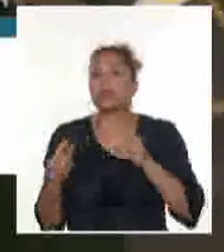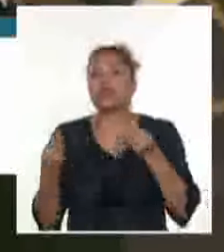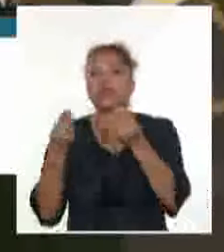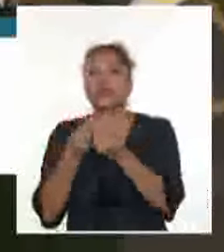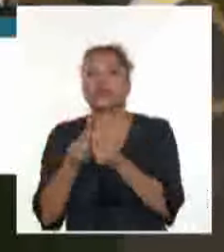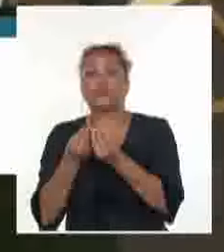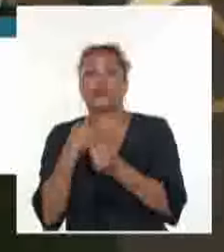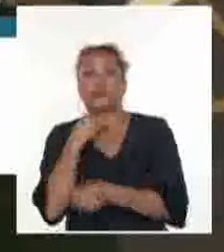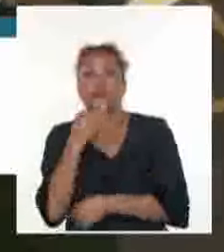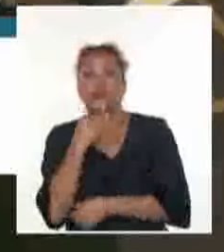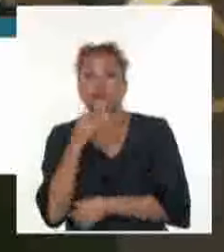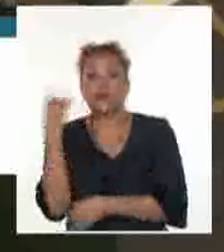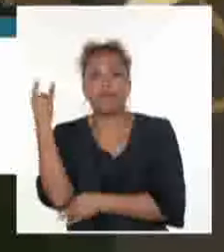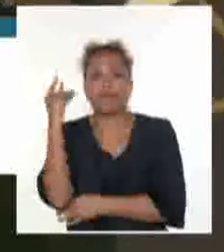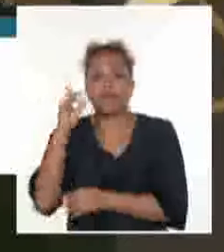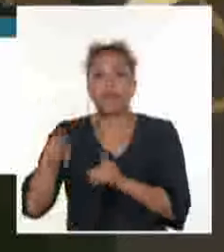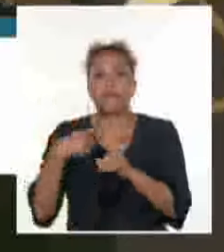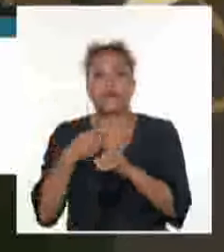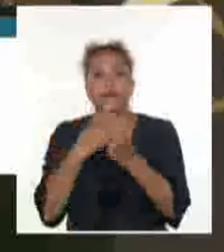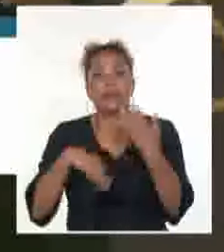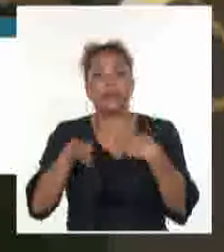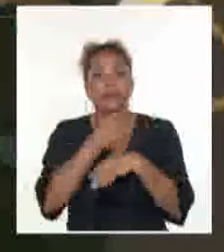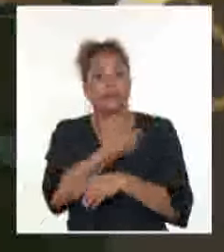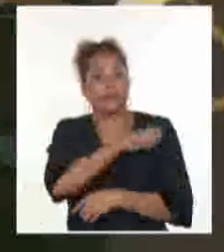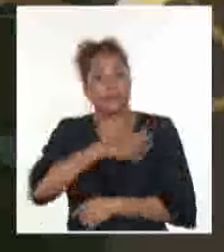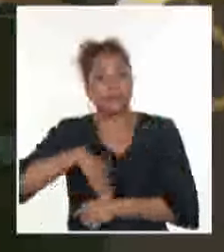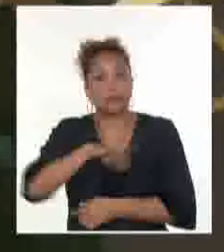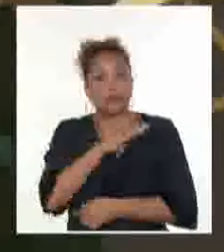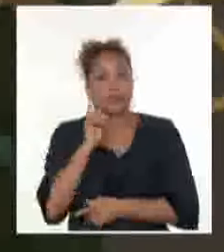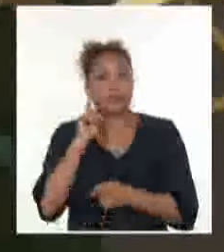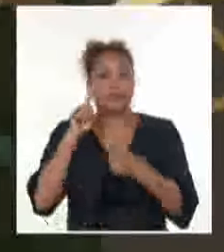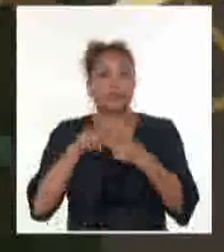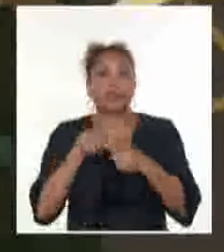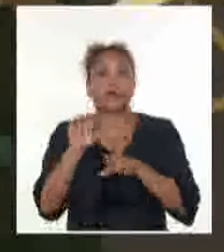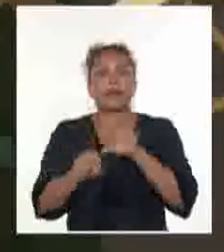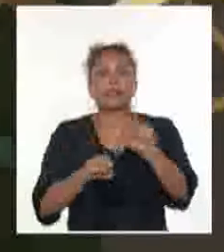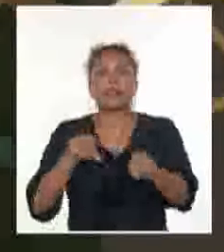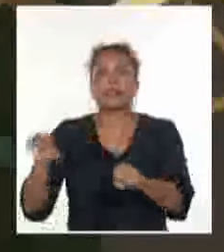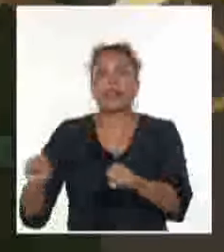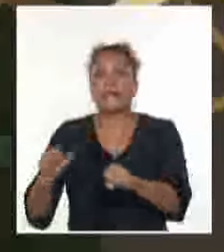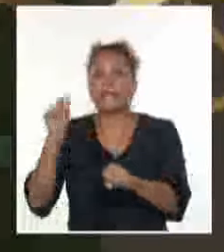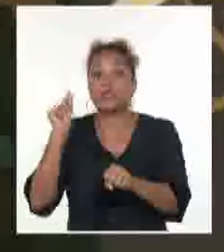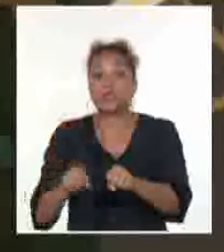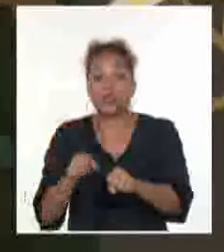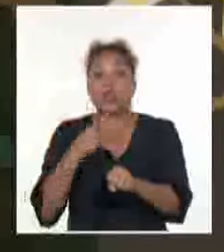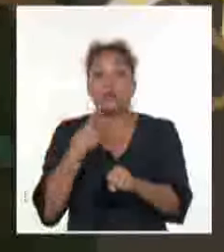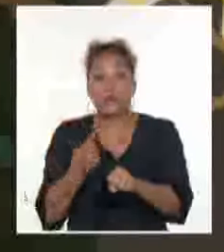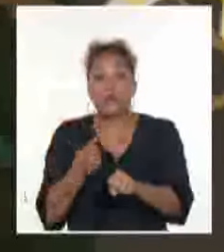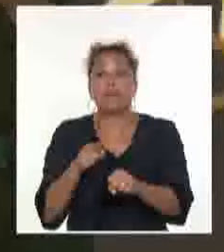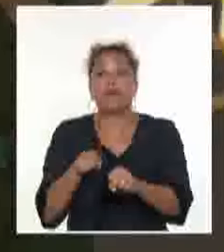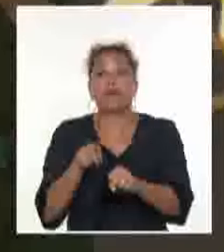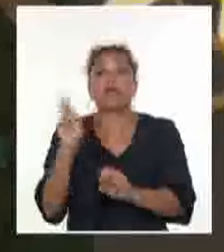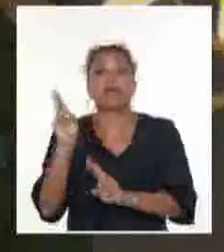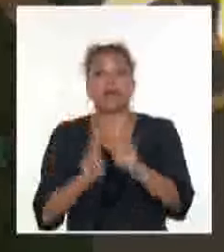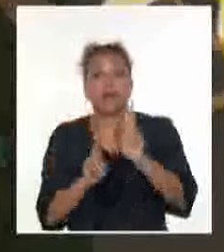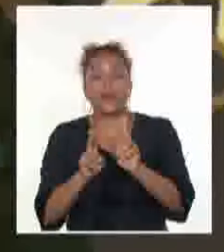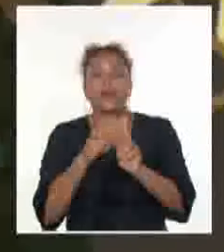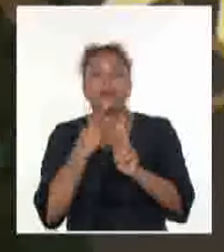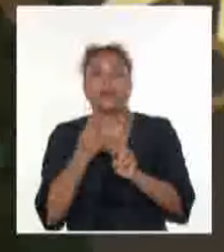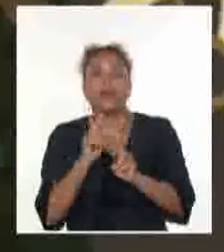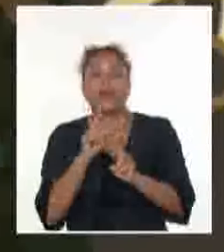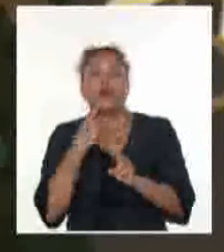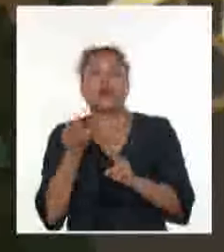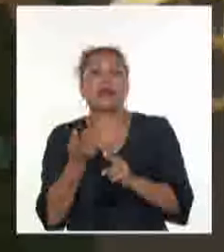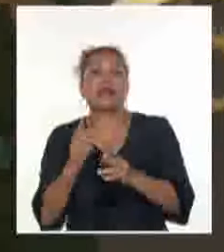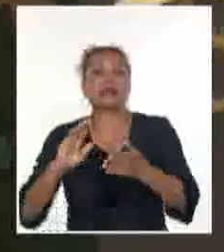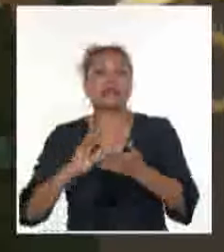Policía Boliviana y el Ministerio Público es lograr la aprehensión de todos y cada uno de los miembros de esta organización criminal que desde el mes de